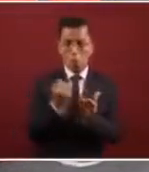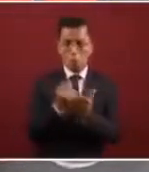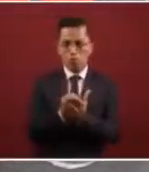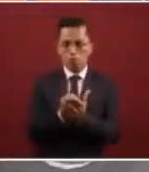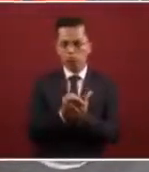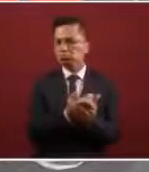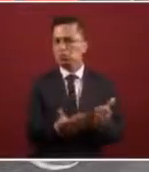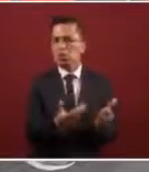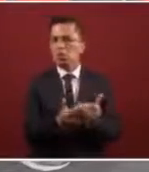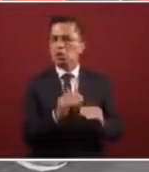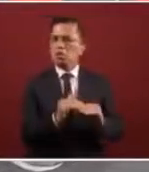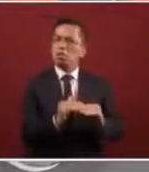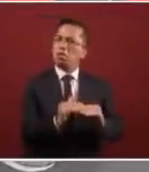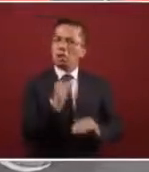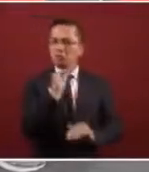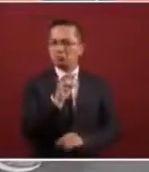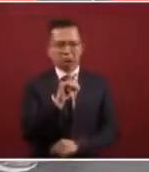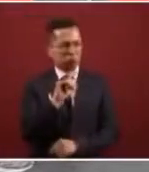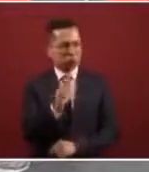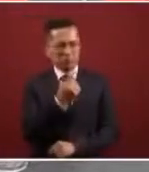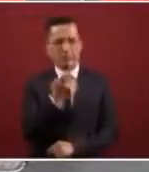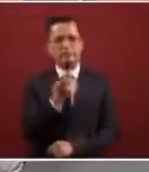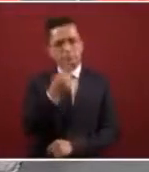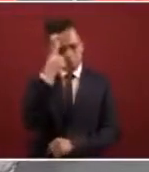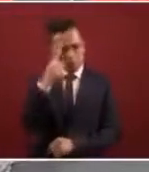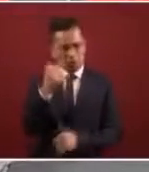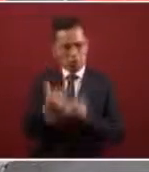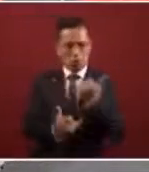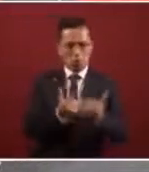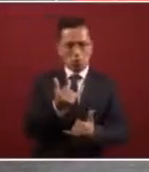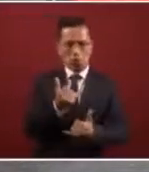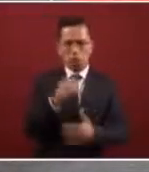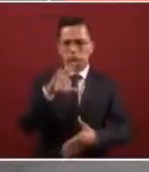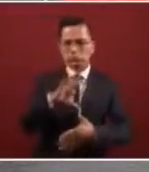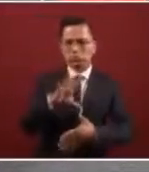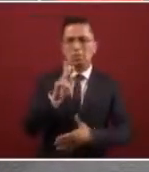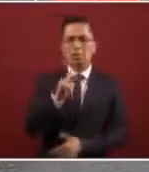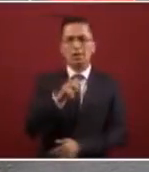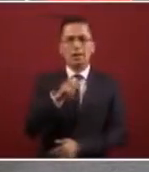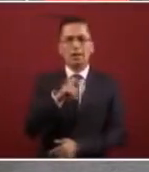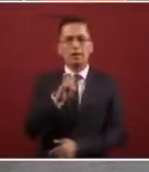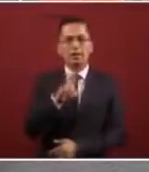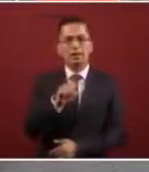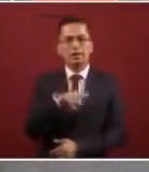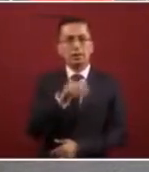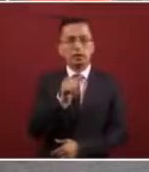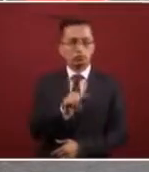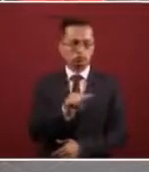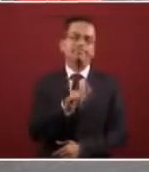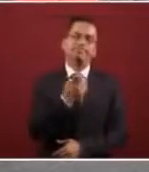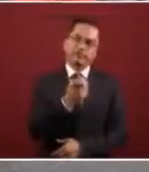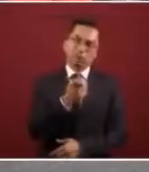también obtenidos en Juegos Panamericanos en el extranjero.